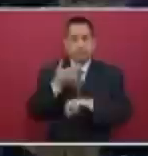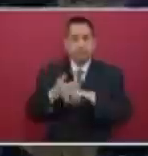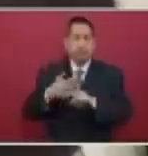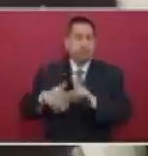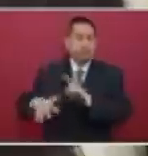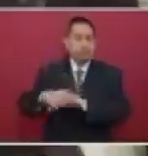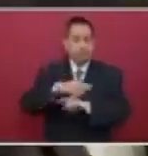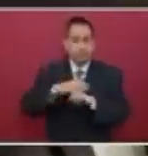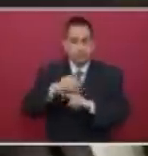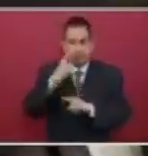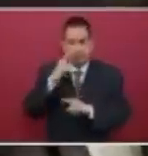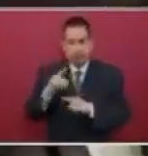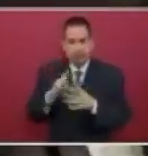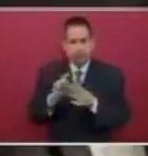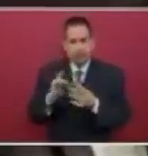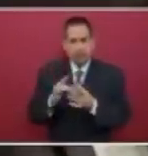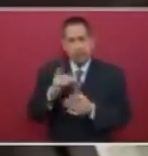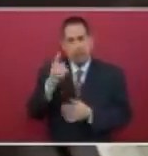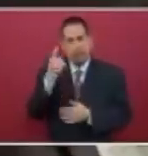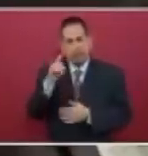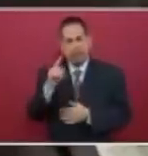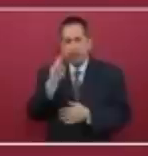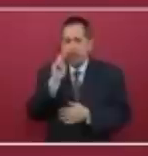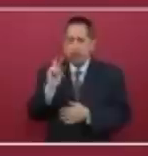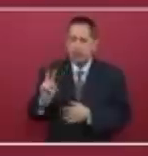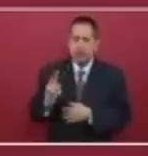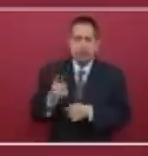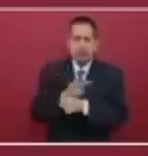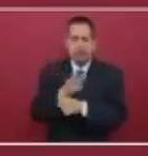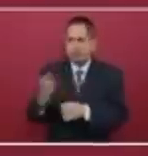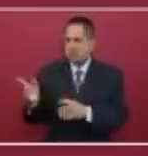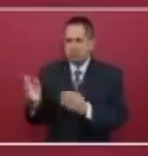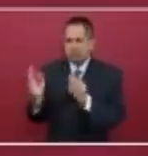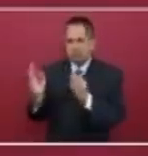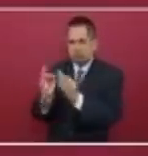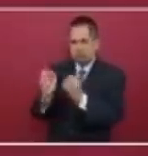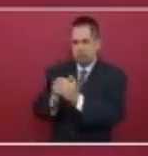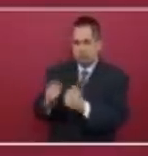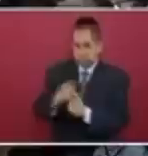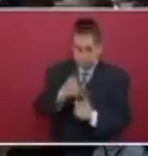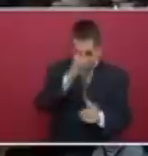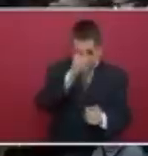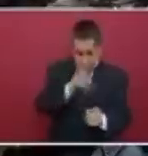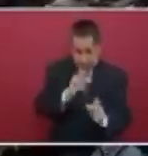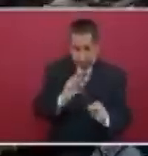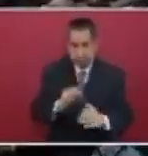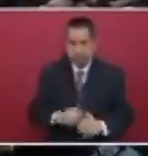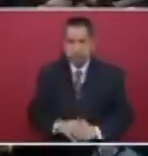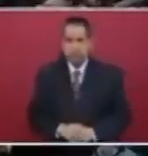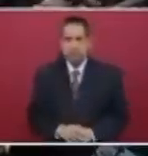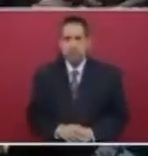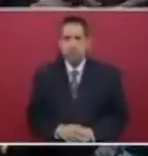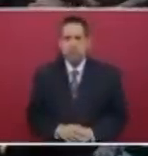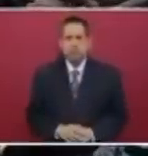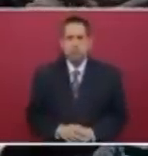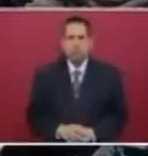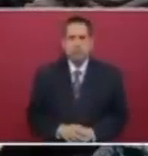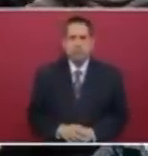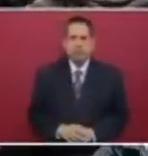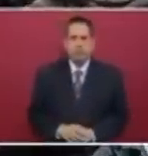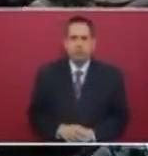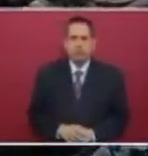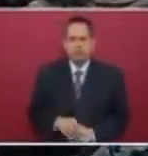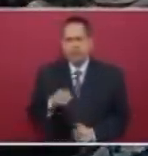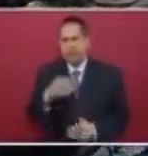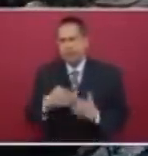para que se vea este asunto si te parece nada más que el que